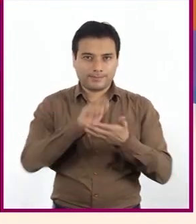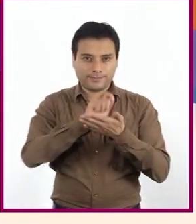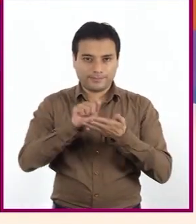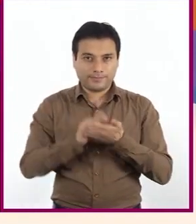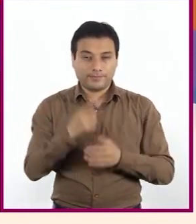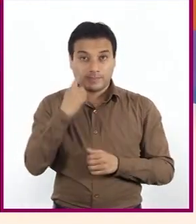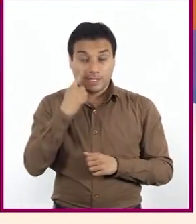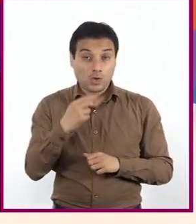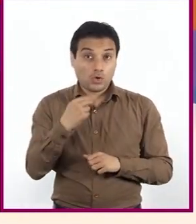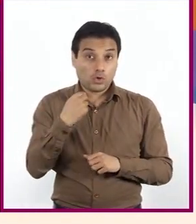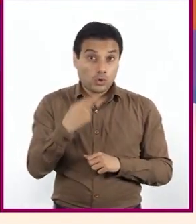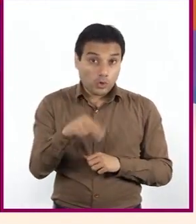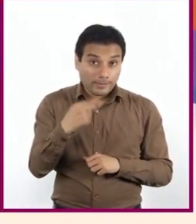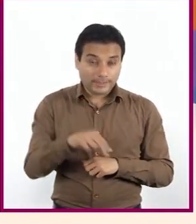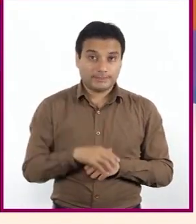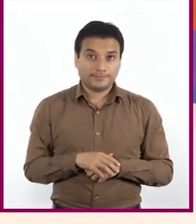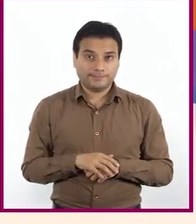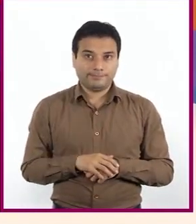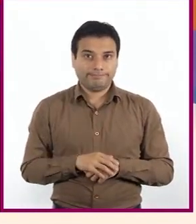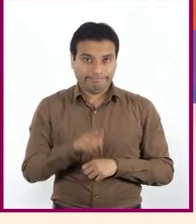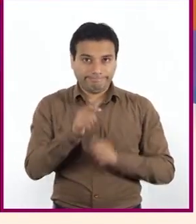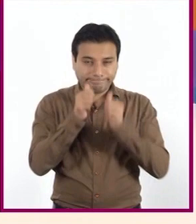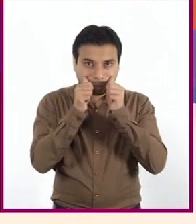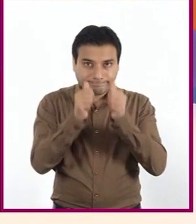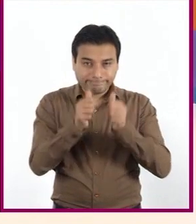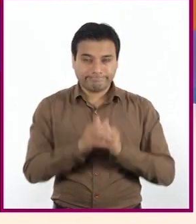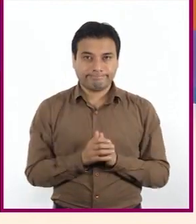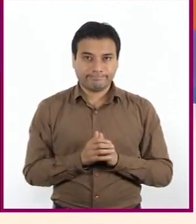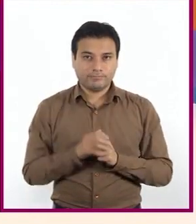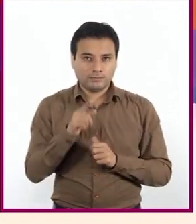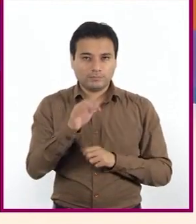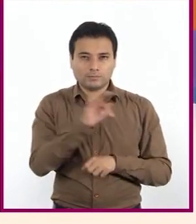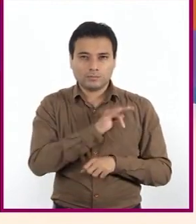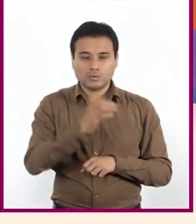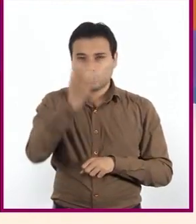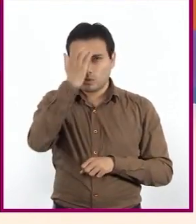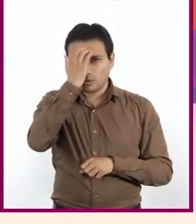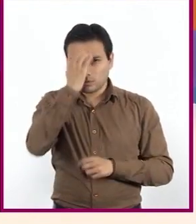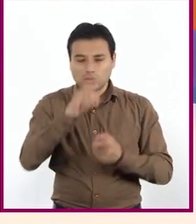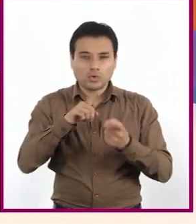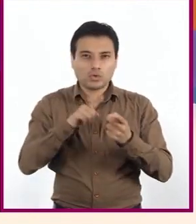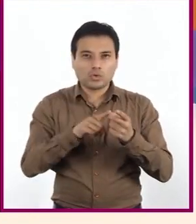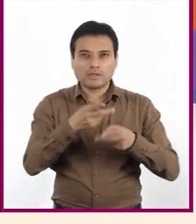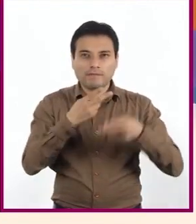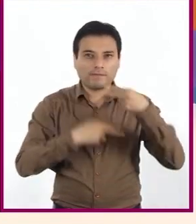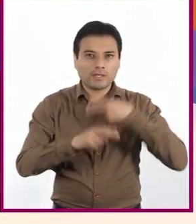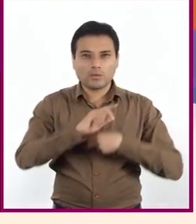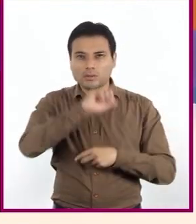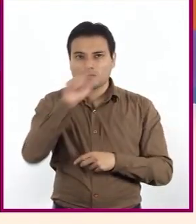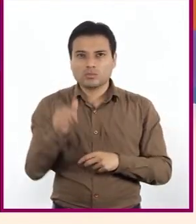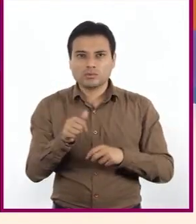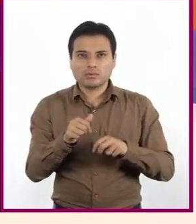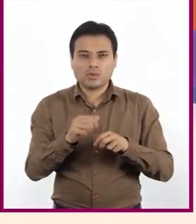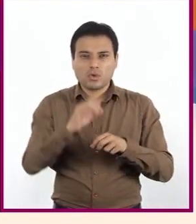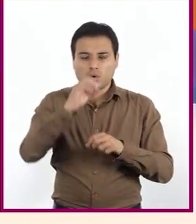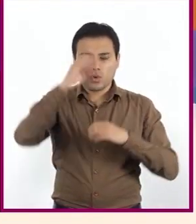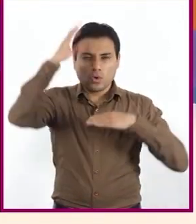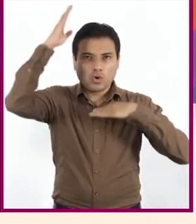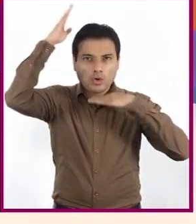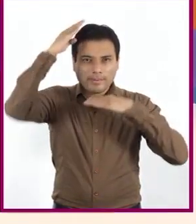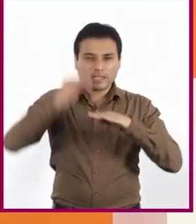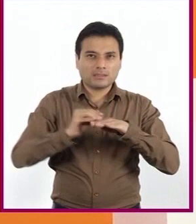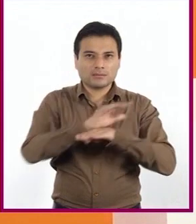nombres, por ejemplo, pues con ellos podemos saber de dónde provino y a dónde llegó la influencia de los